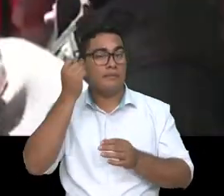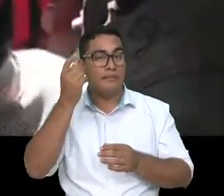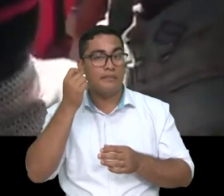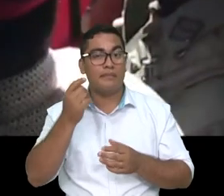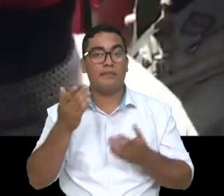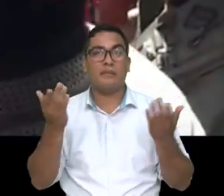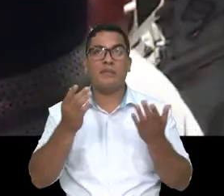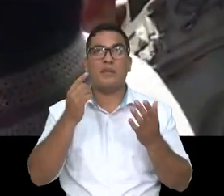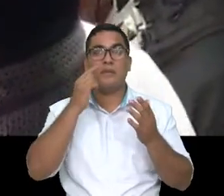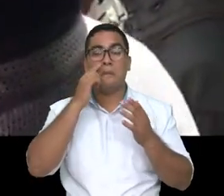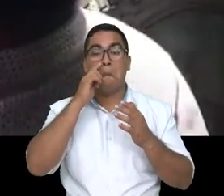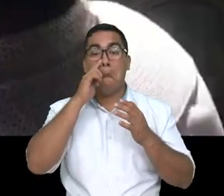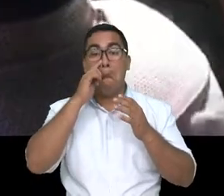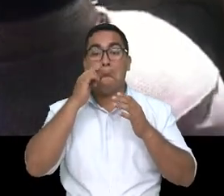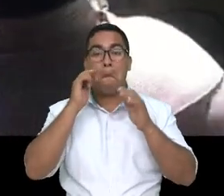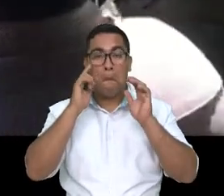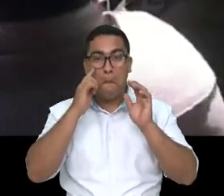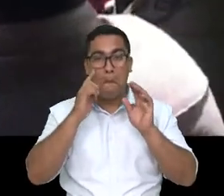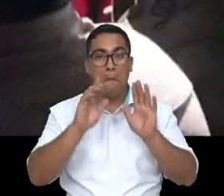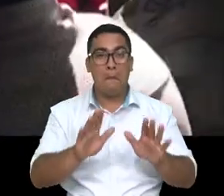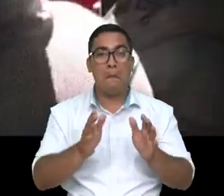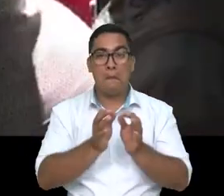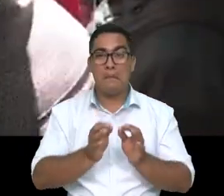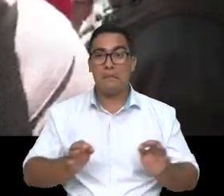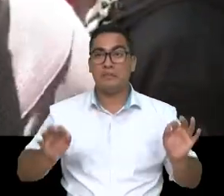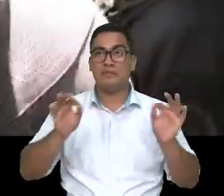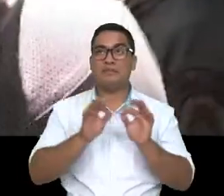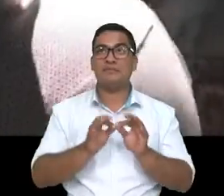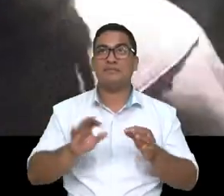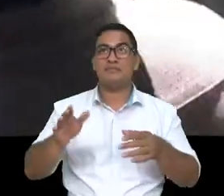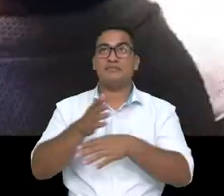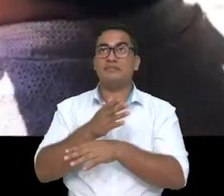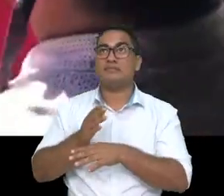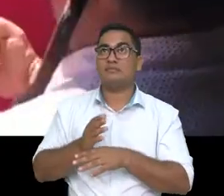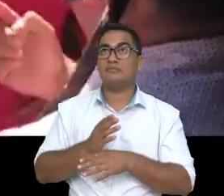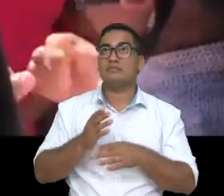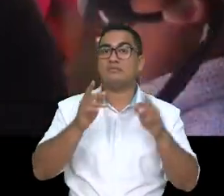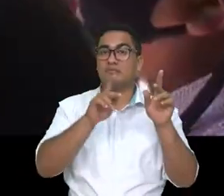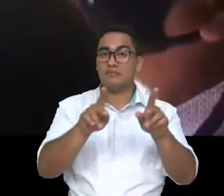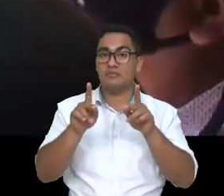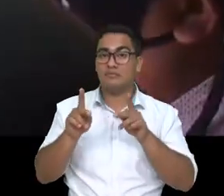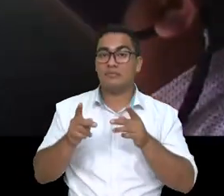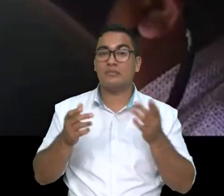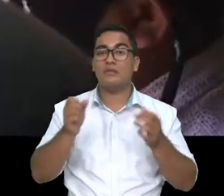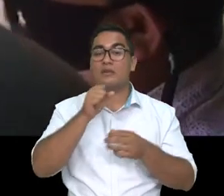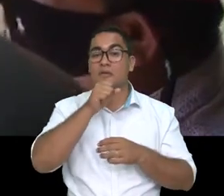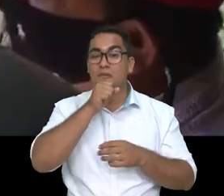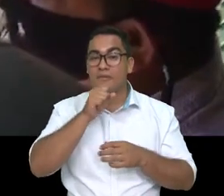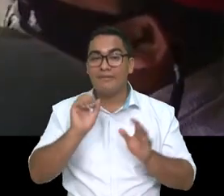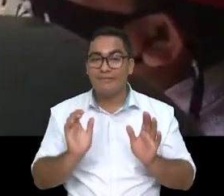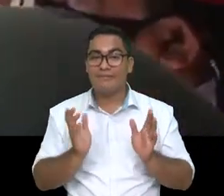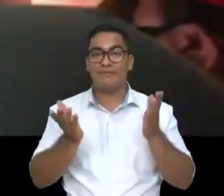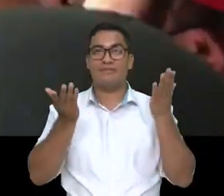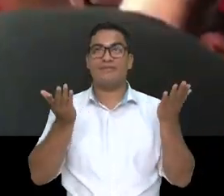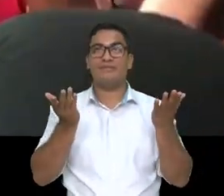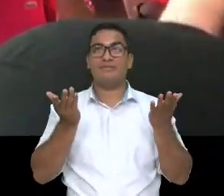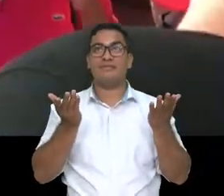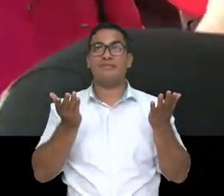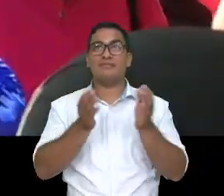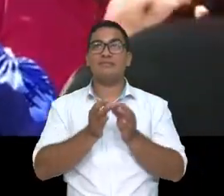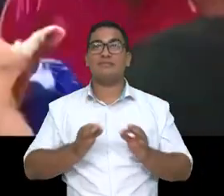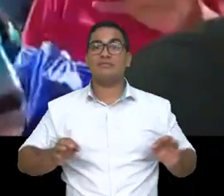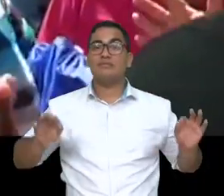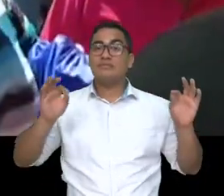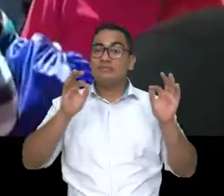Las medidas hay que cumplirlas. Se murieron 150 en Italia en un día y curas adultos mayores. Entonces tenemos que